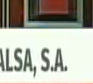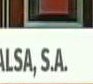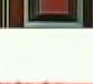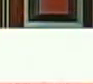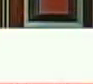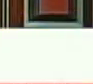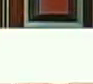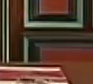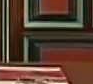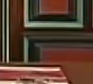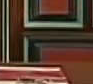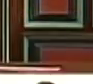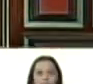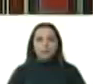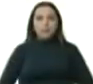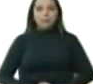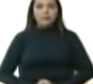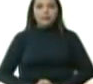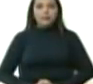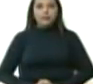y yo quiero mucho